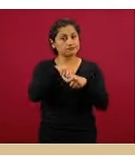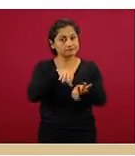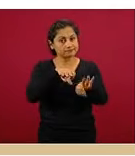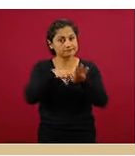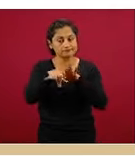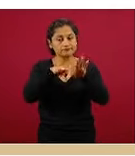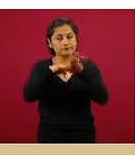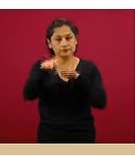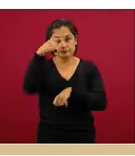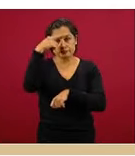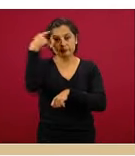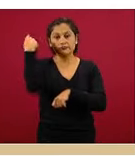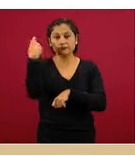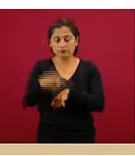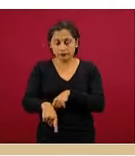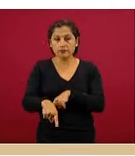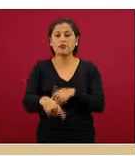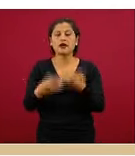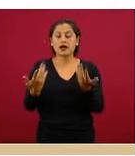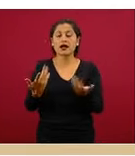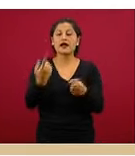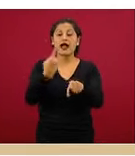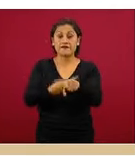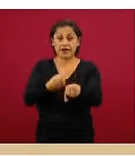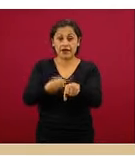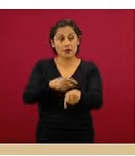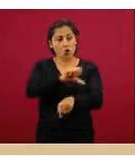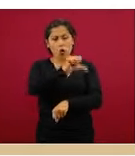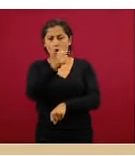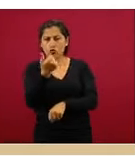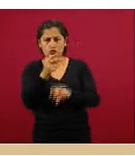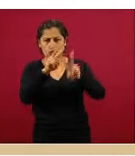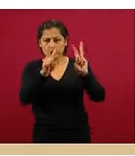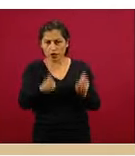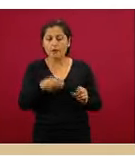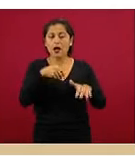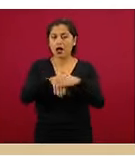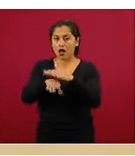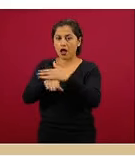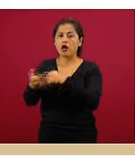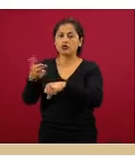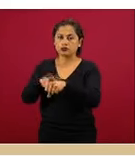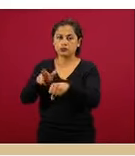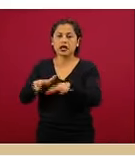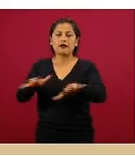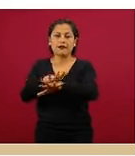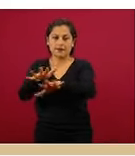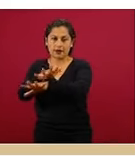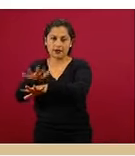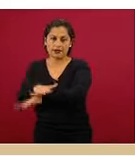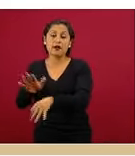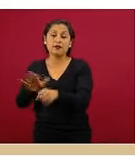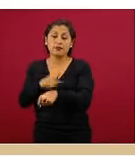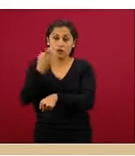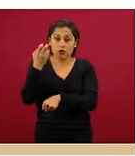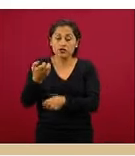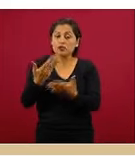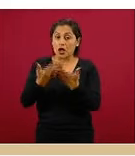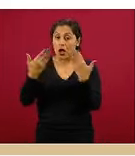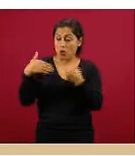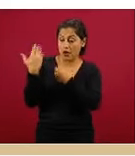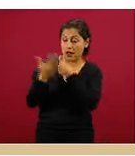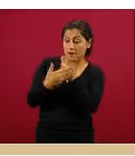la atención no COVID. La guía se publicará a lo largo de esta semana y esto va a implicar que se reduzca el número de camas